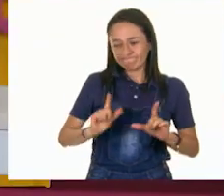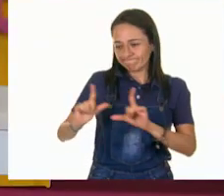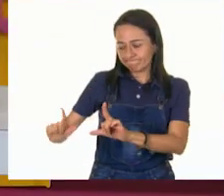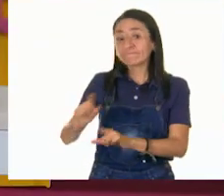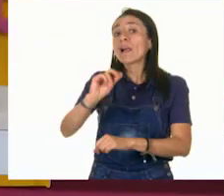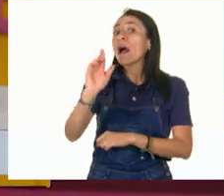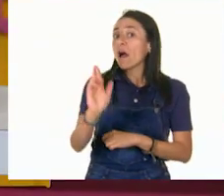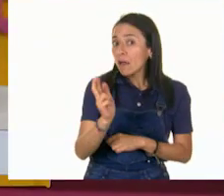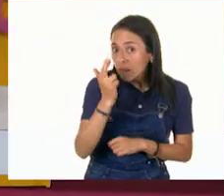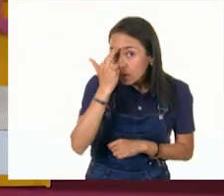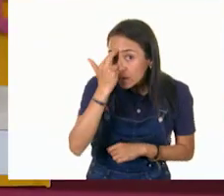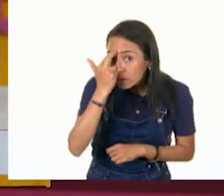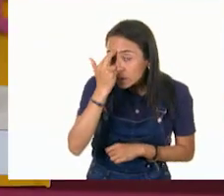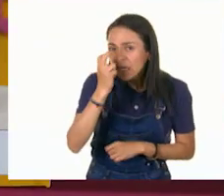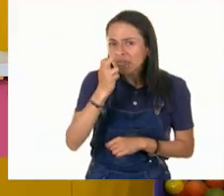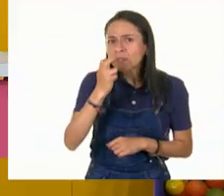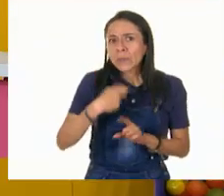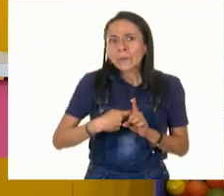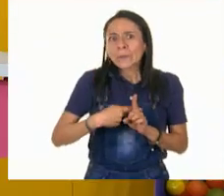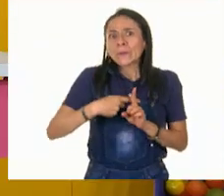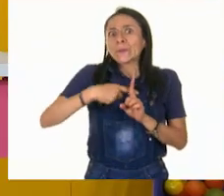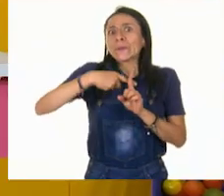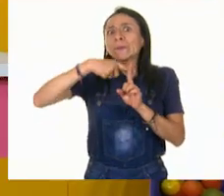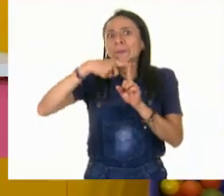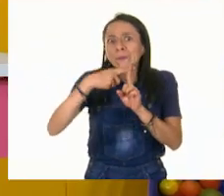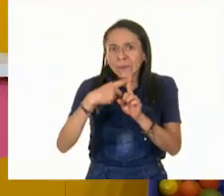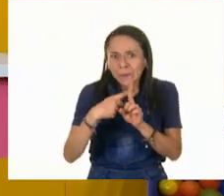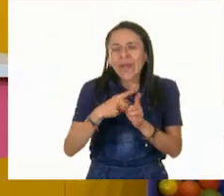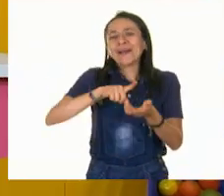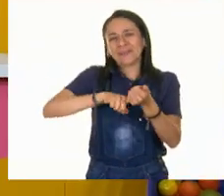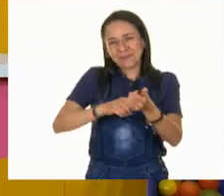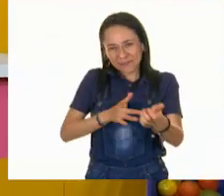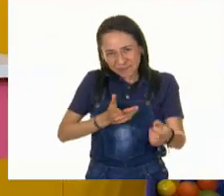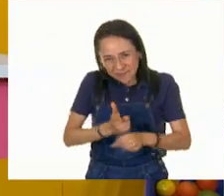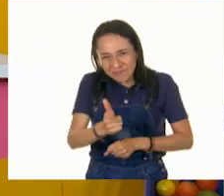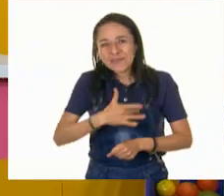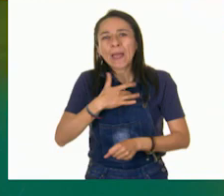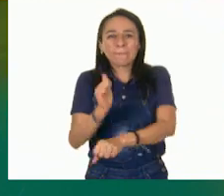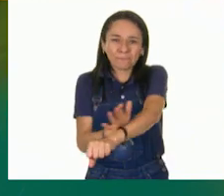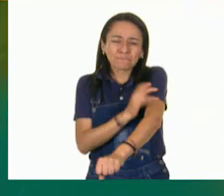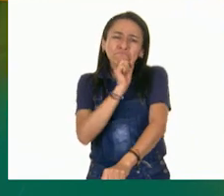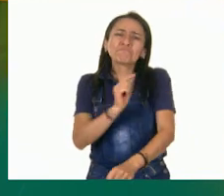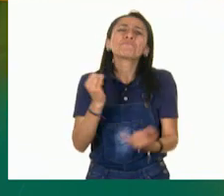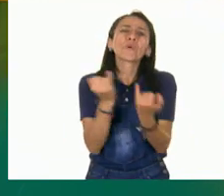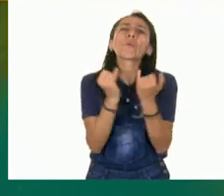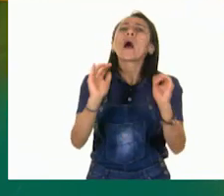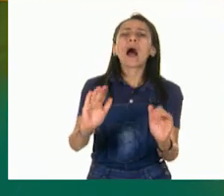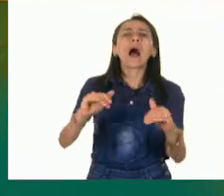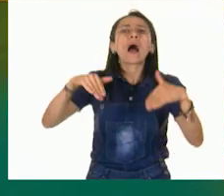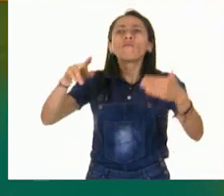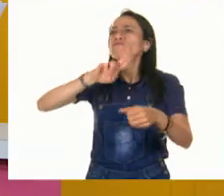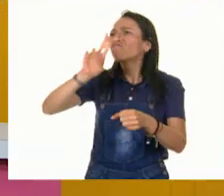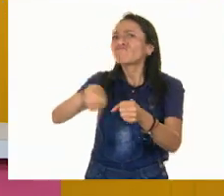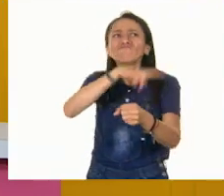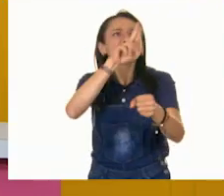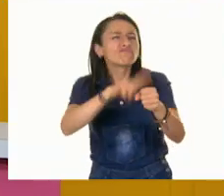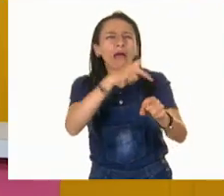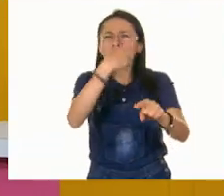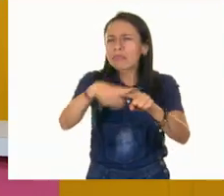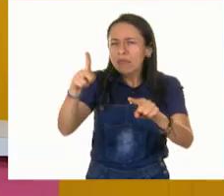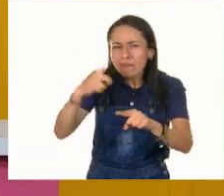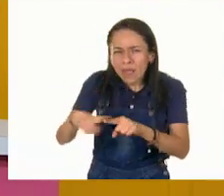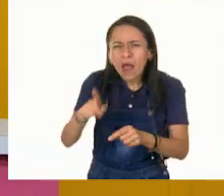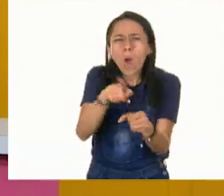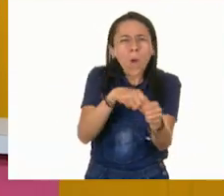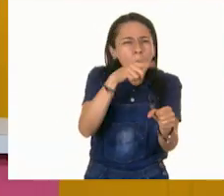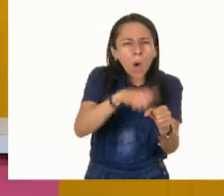las encontramos en las emociones y también en la naturaleza, ¿saben? ¡Muy bien! En la naturaleza hay diferentes intensidades